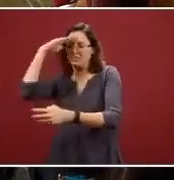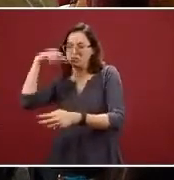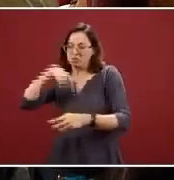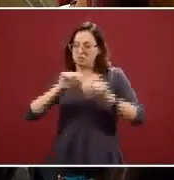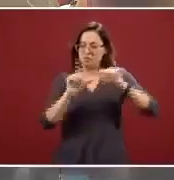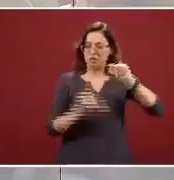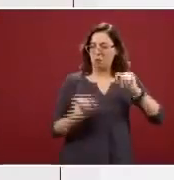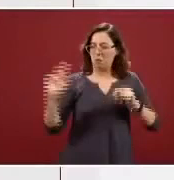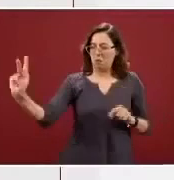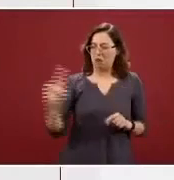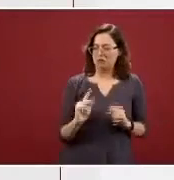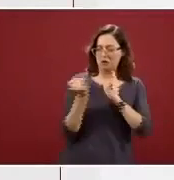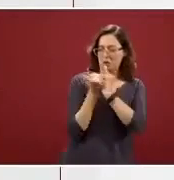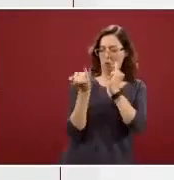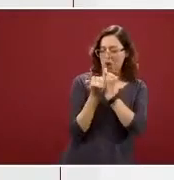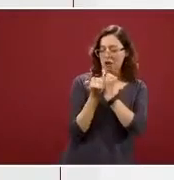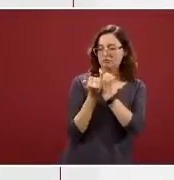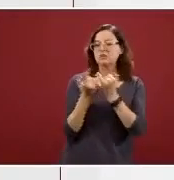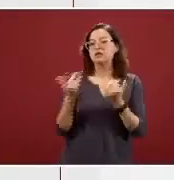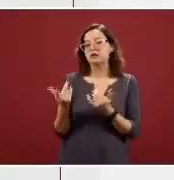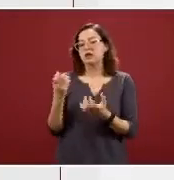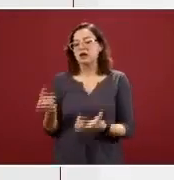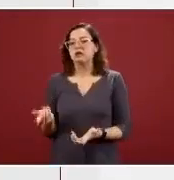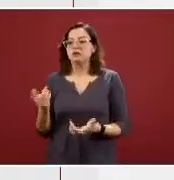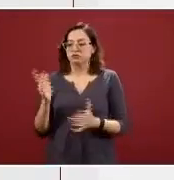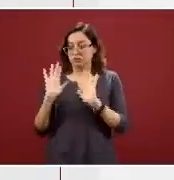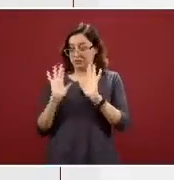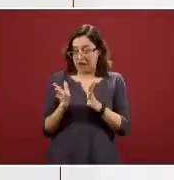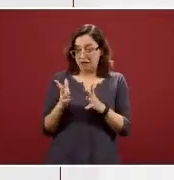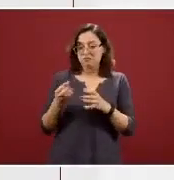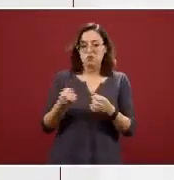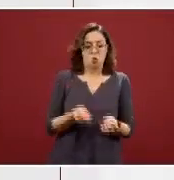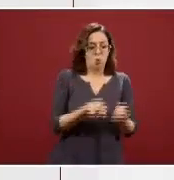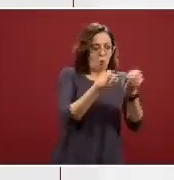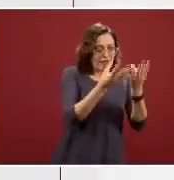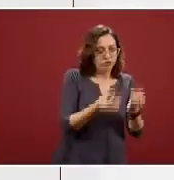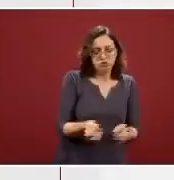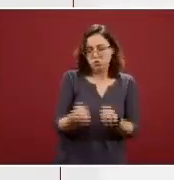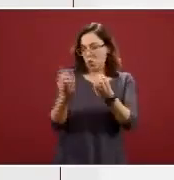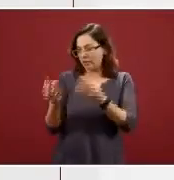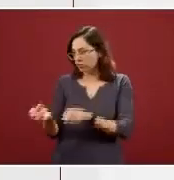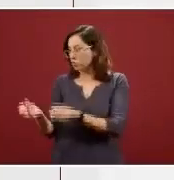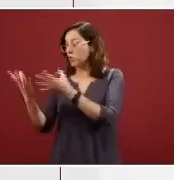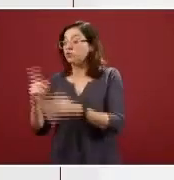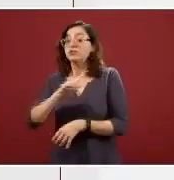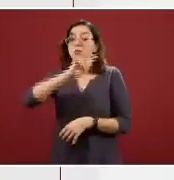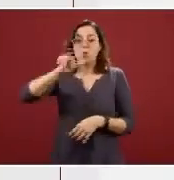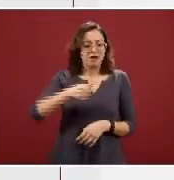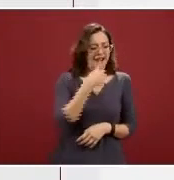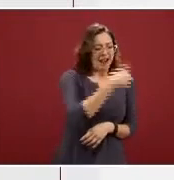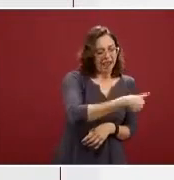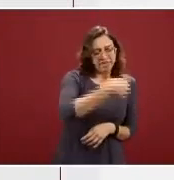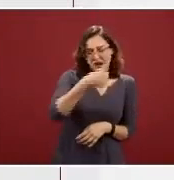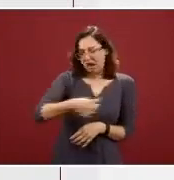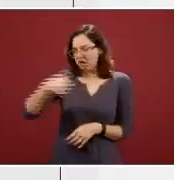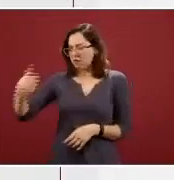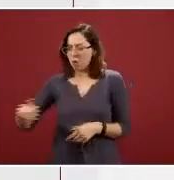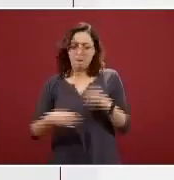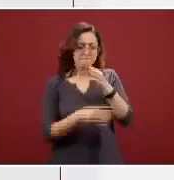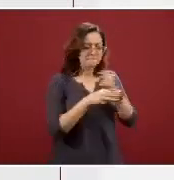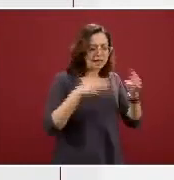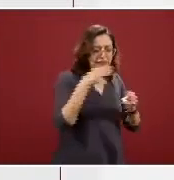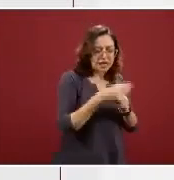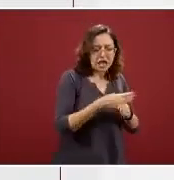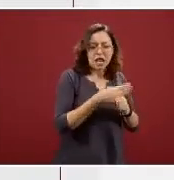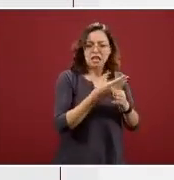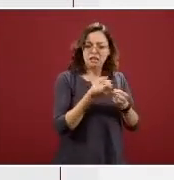por paciente en gran mayoría de las ocasiones. En general, hicimos por los diferentes niveles de gravedad y lo que decimos, bueno, de